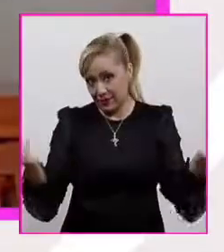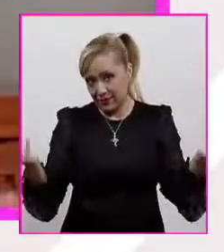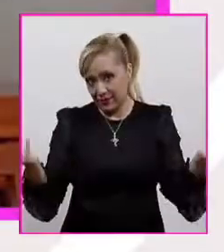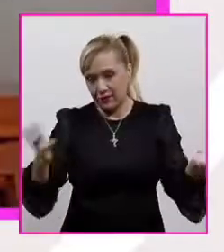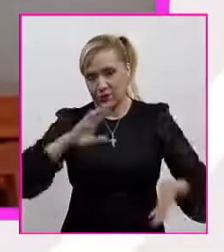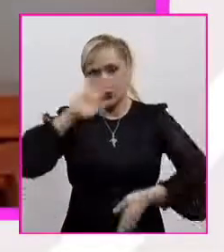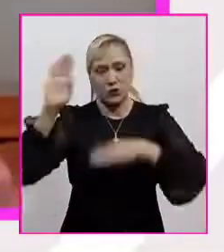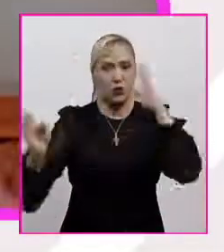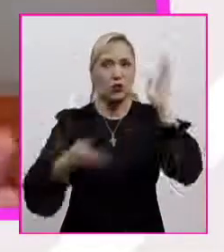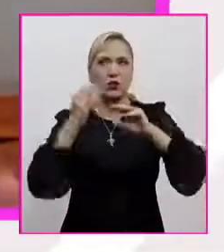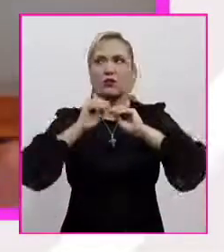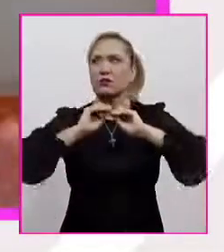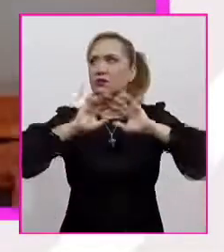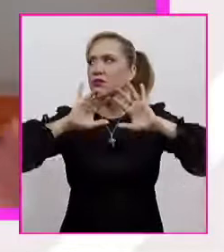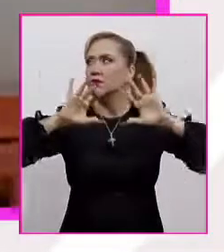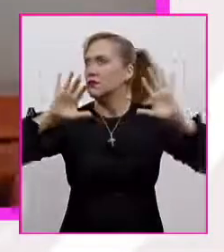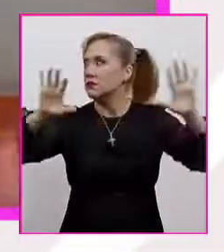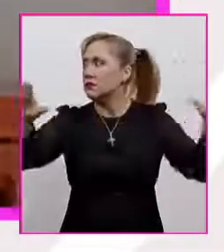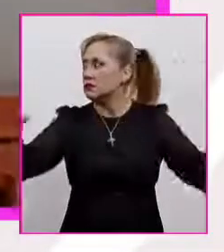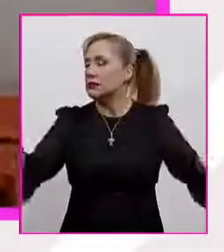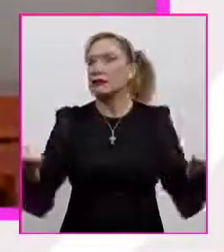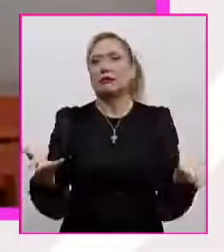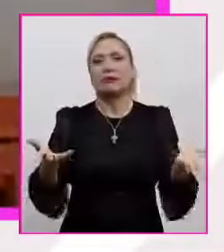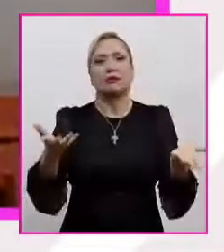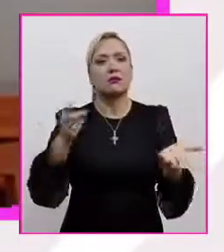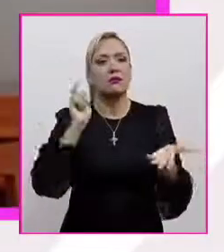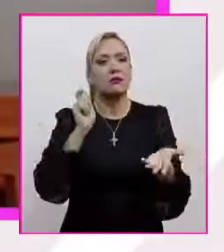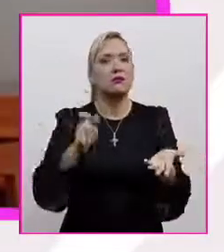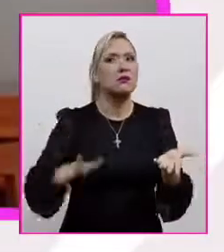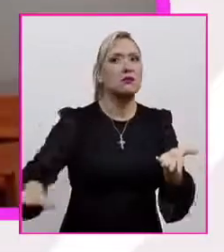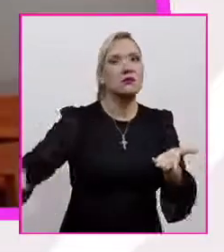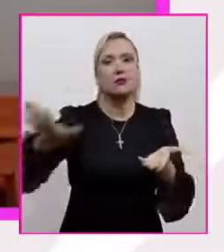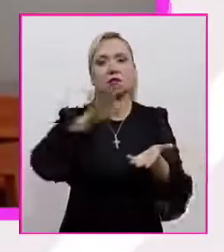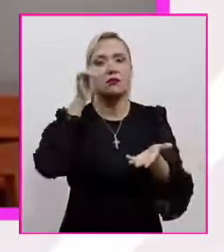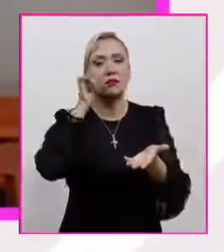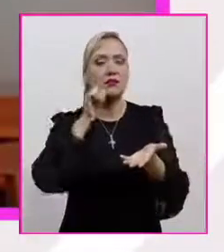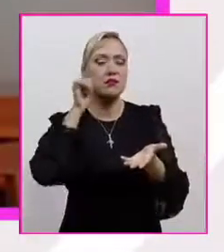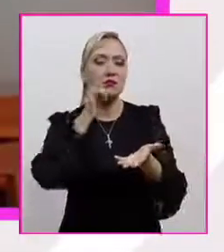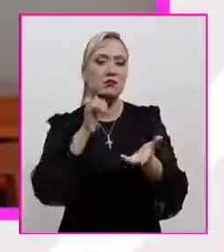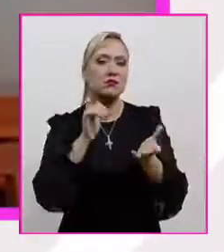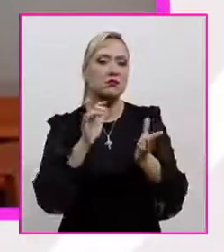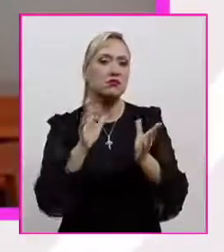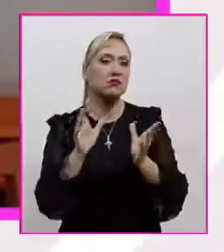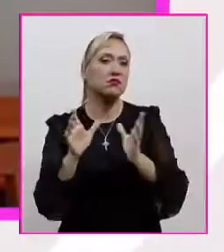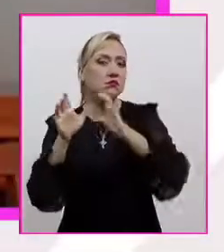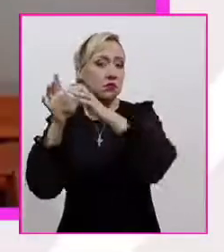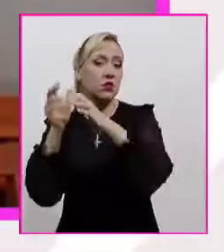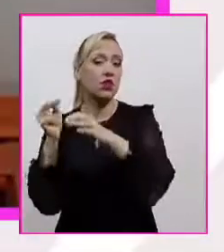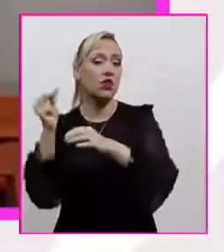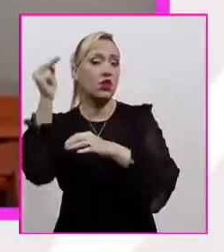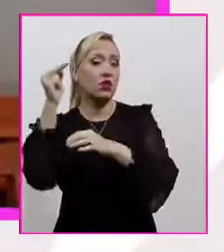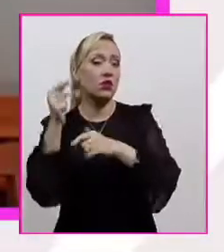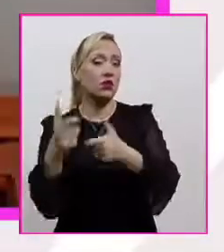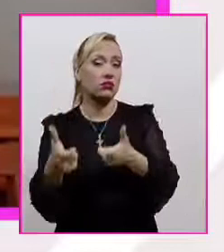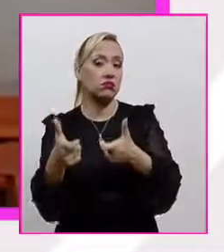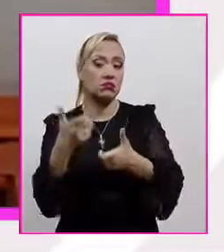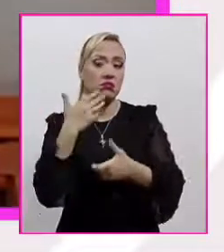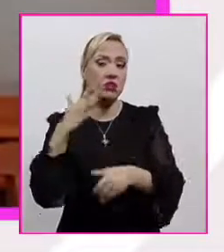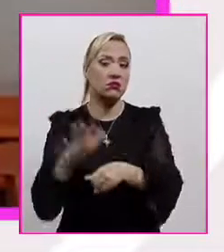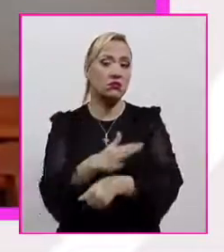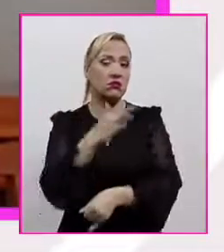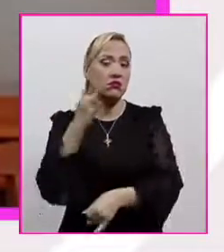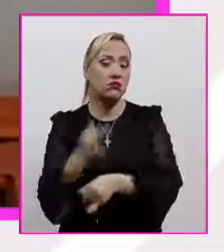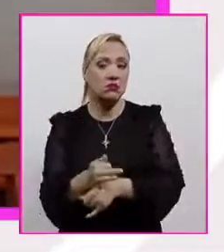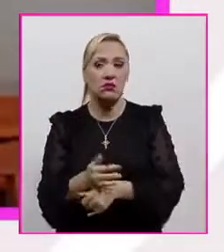exige que personas del sur global se coloquen en el norte global por cuestiones